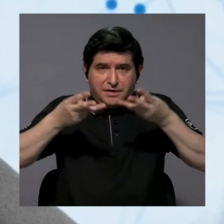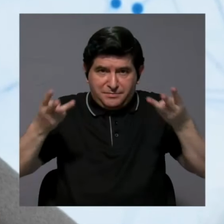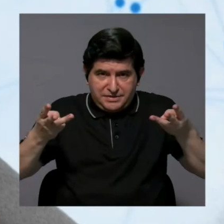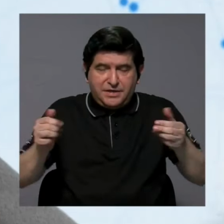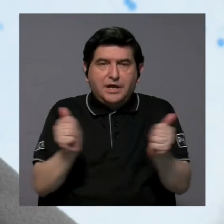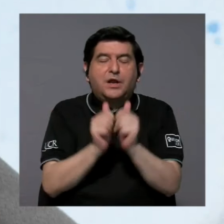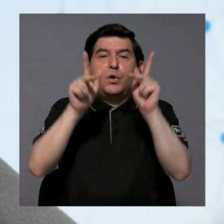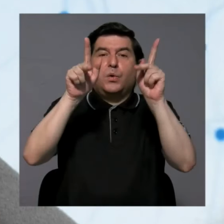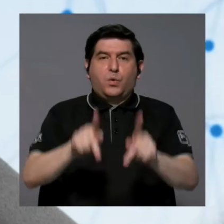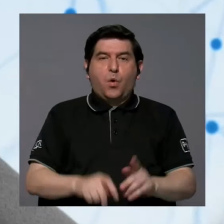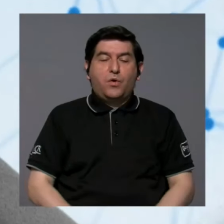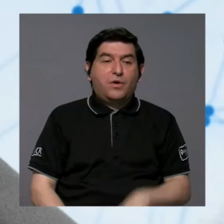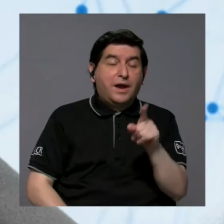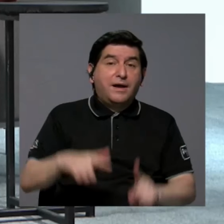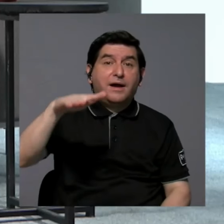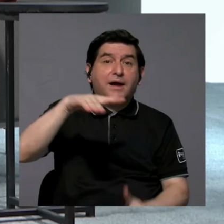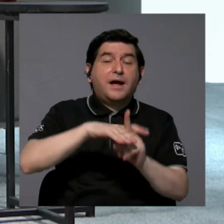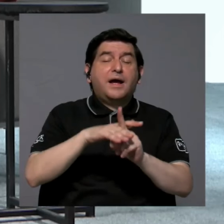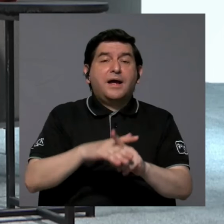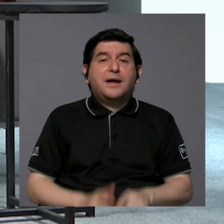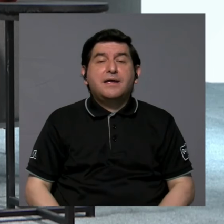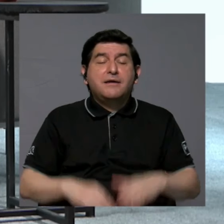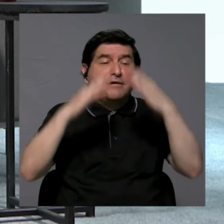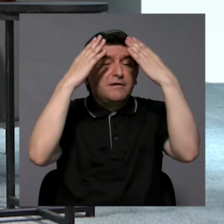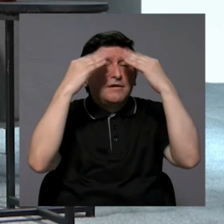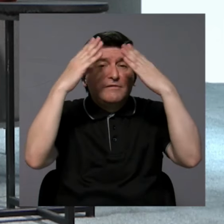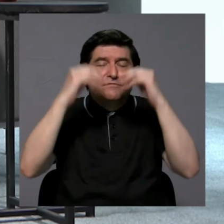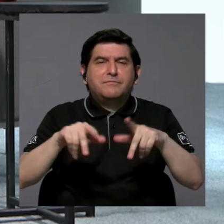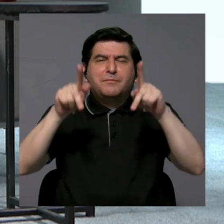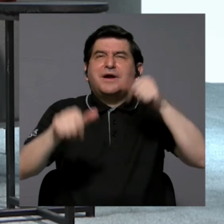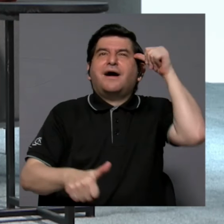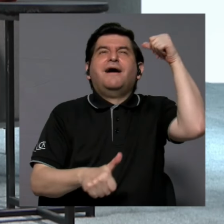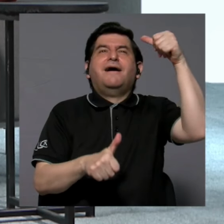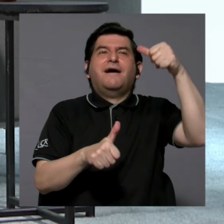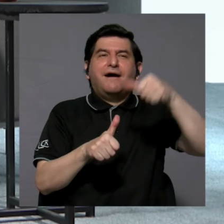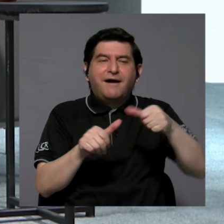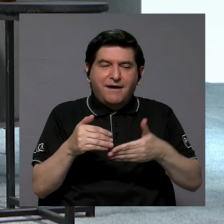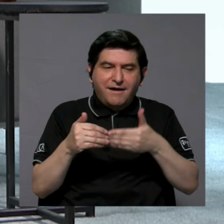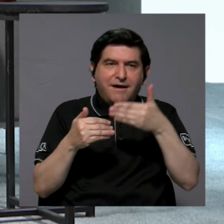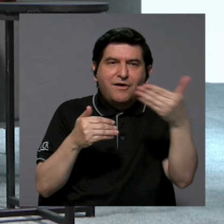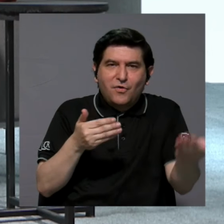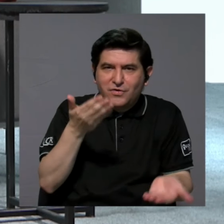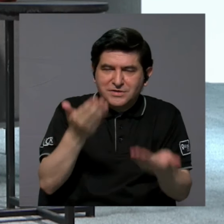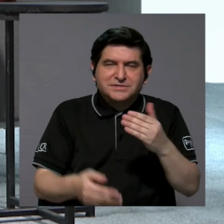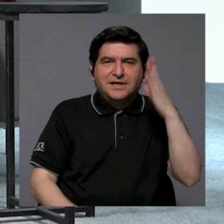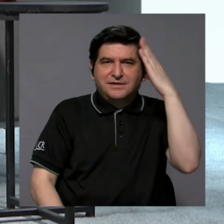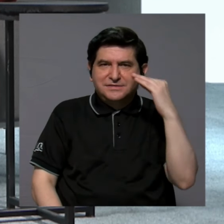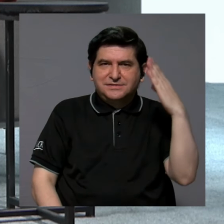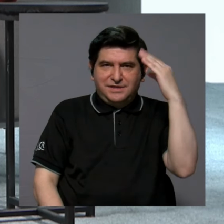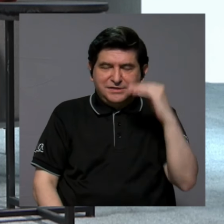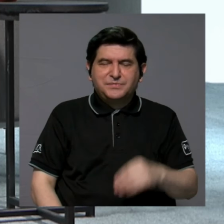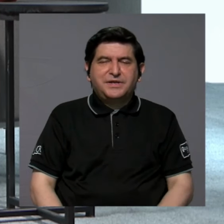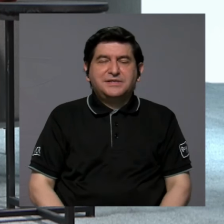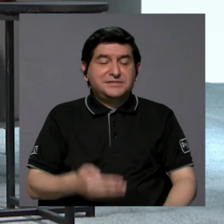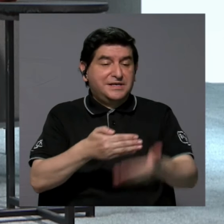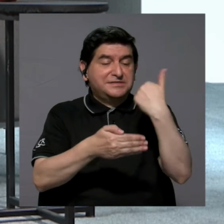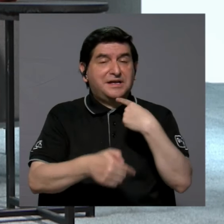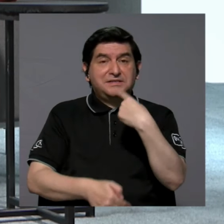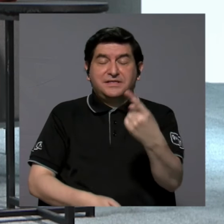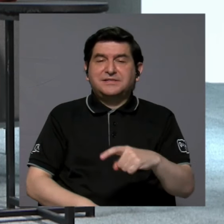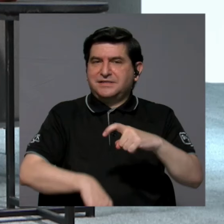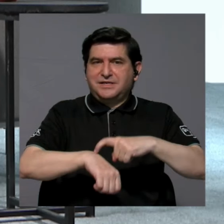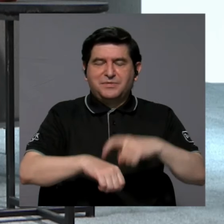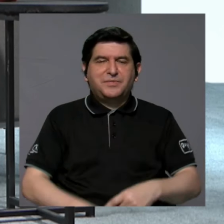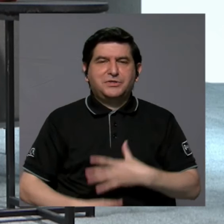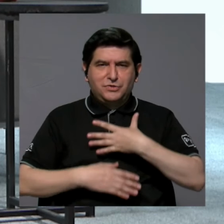los materiales con la persona, y ahí salía otro más de información porque la persona recuerda cosas, claro, otras experiencias que no nos contó tal